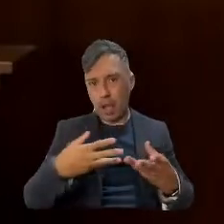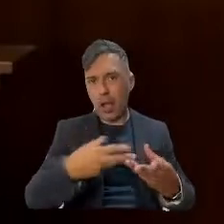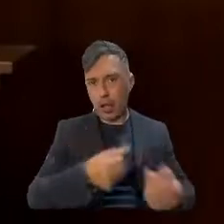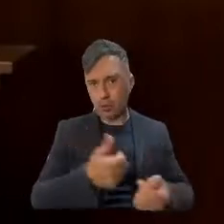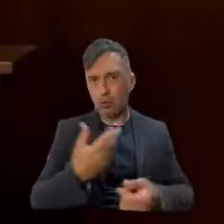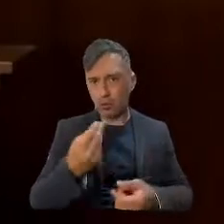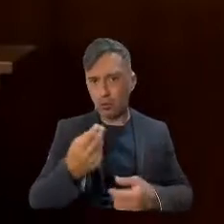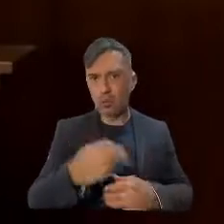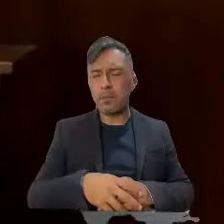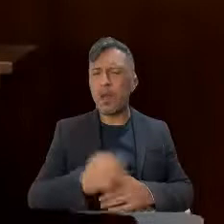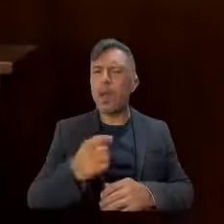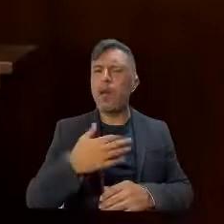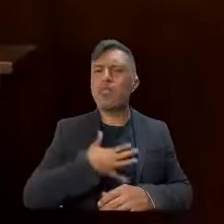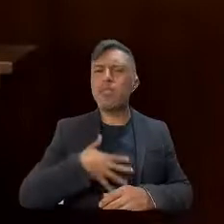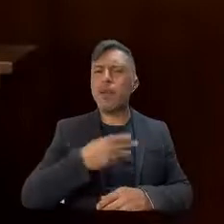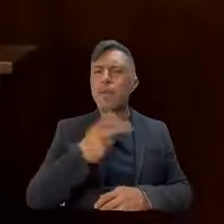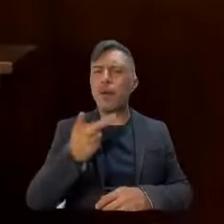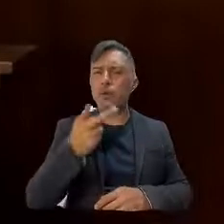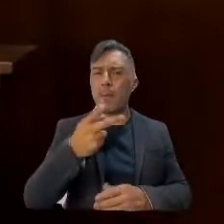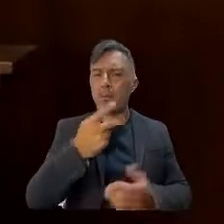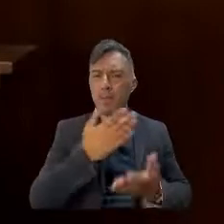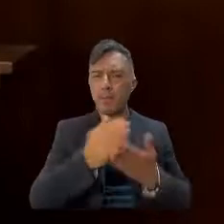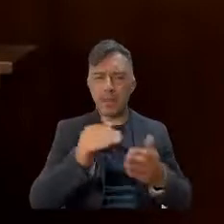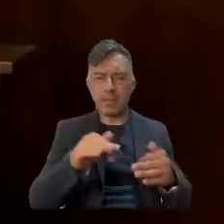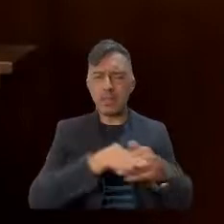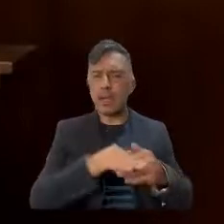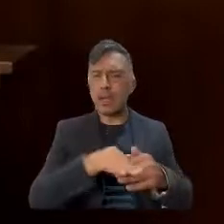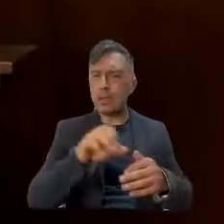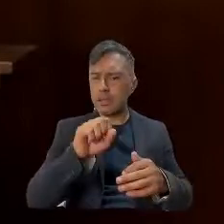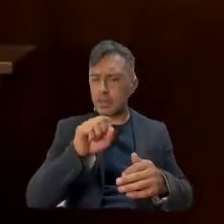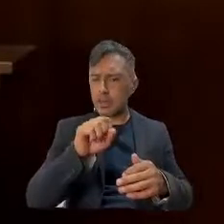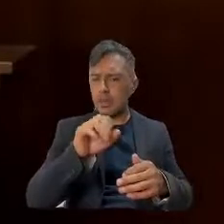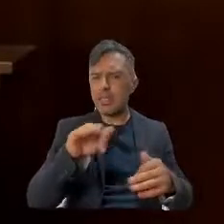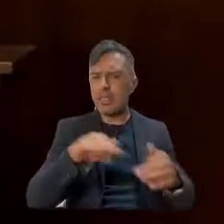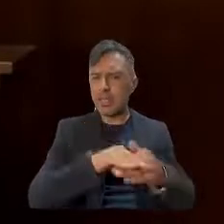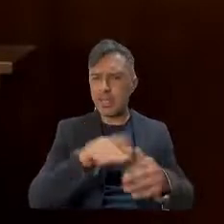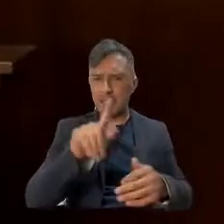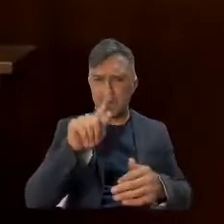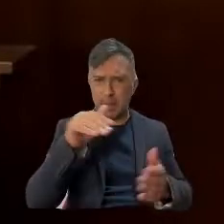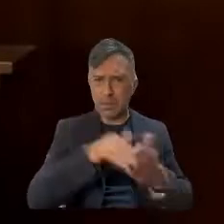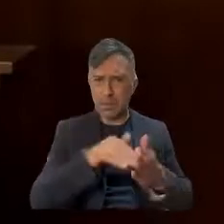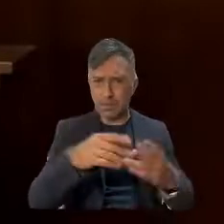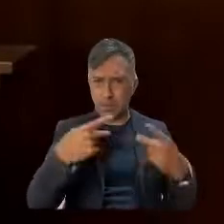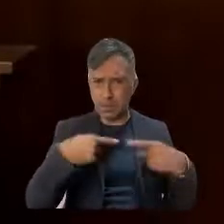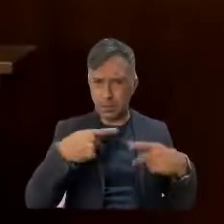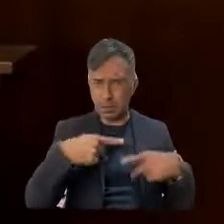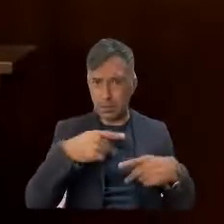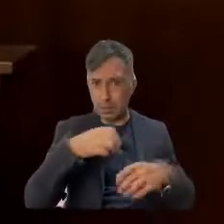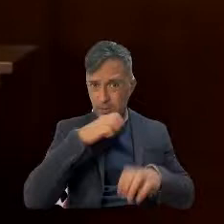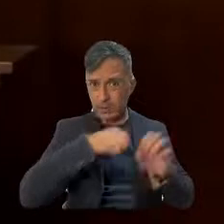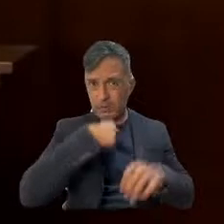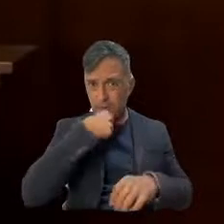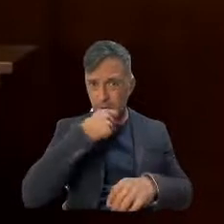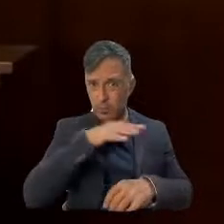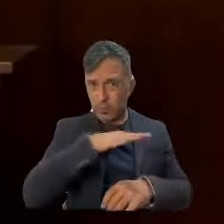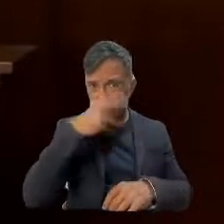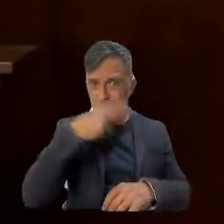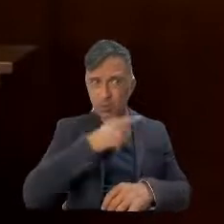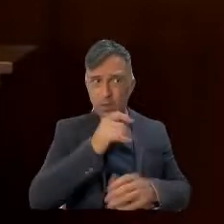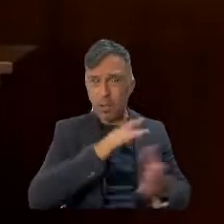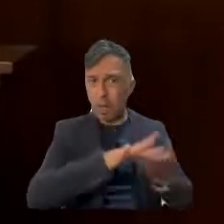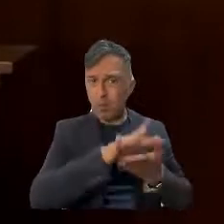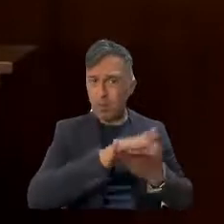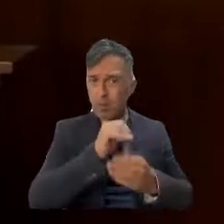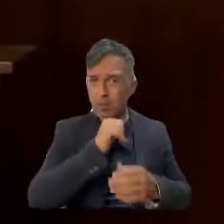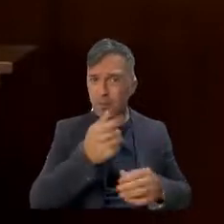pasa con los 68 mil o casi 70 mil adultos mayores que en este país viven sin ningún tipo de apoyo? Porque